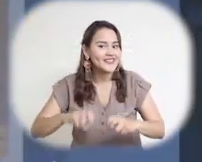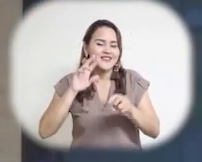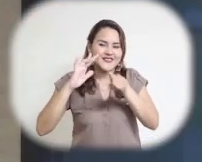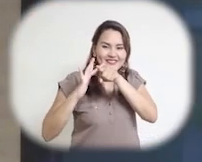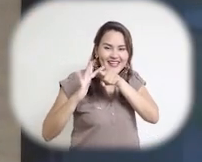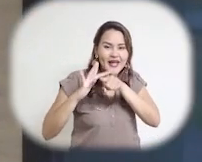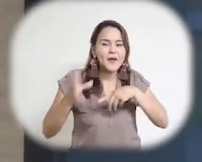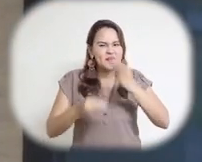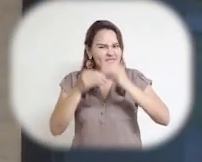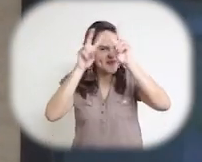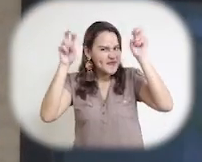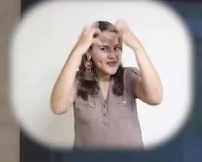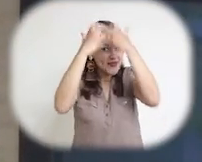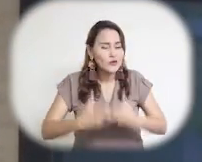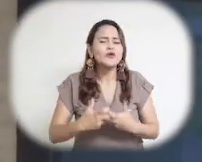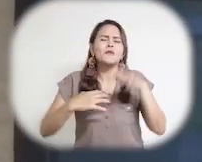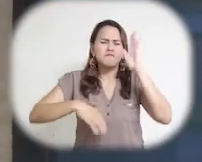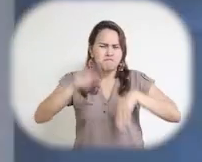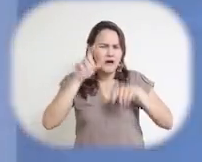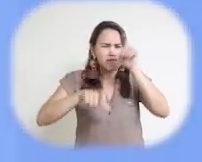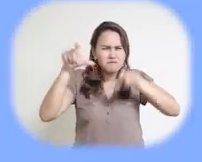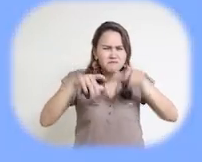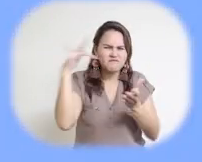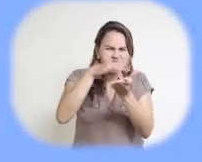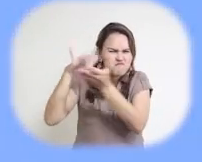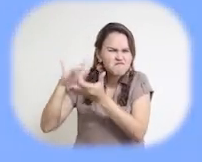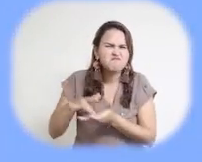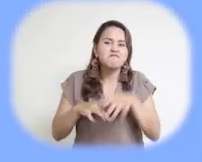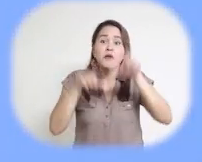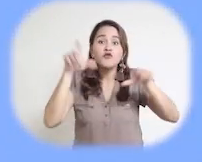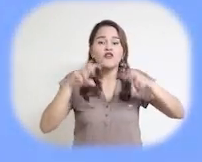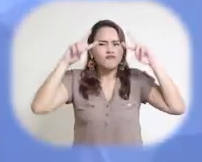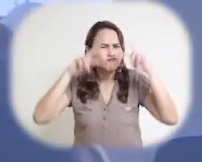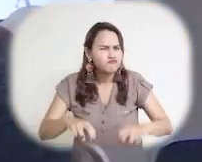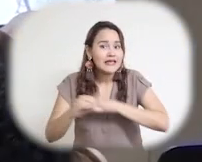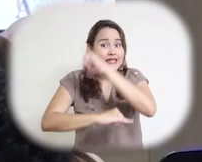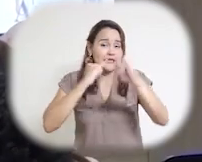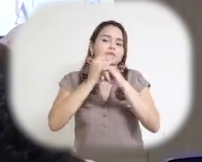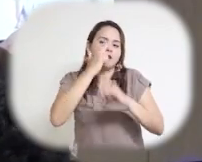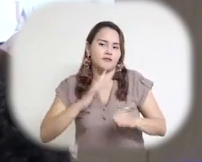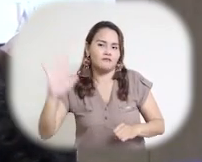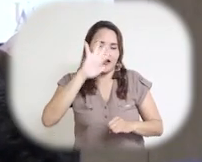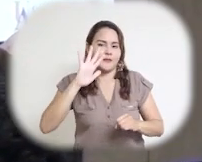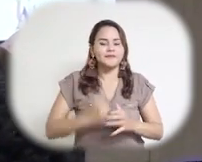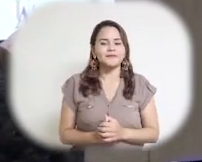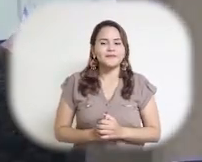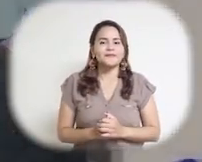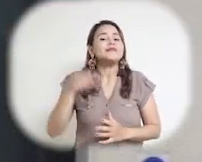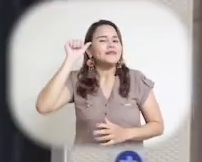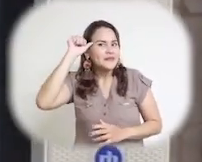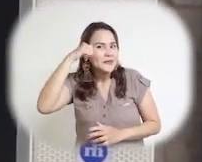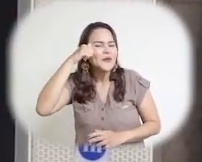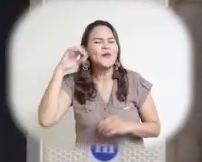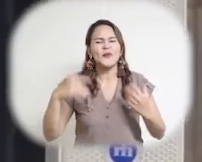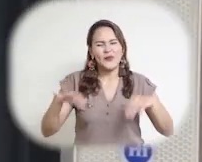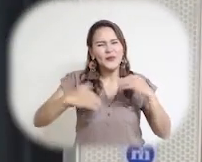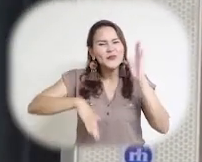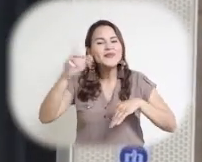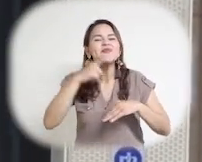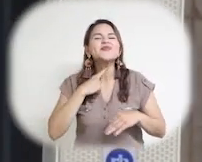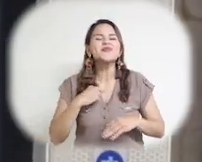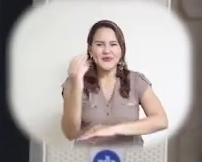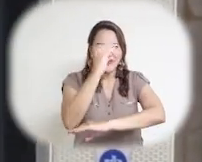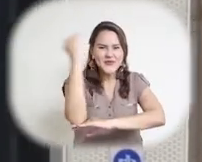básicas, investigación traslacional e industria, el cual contó con la participación de investigadores internacionales y nacionales.